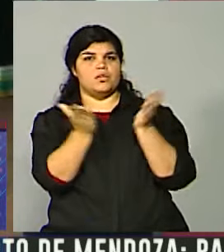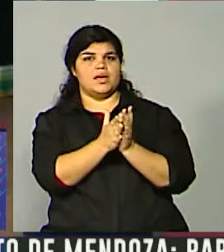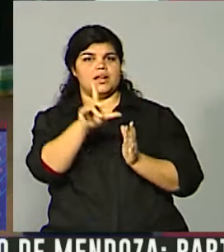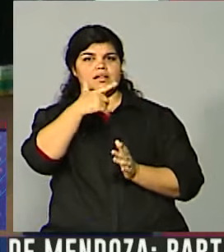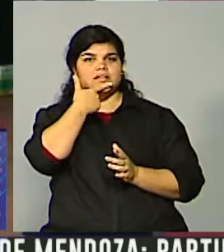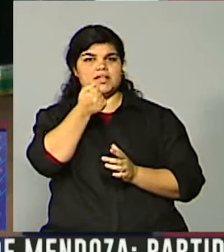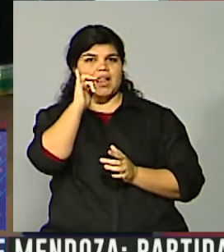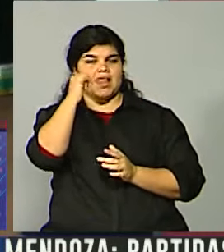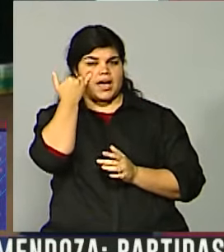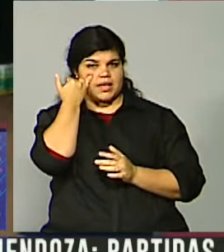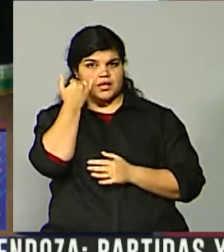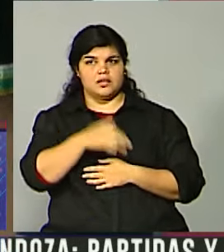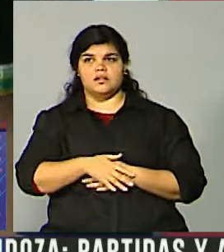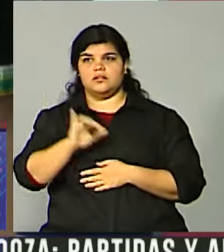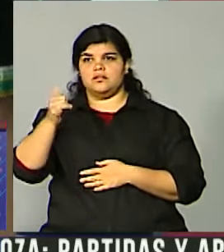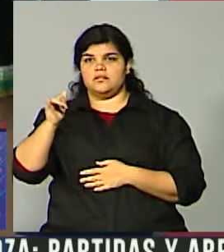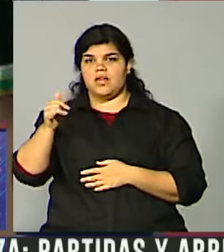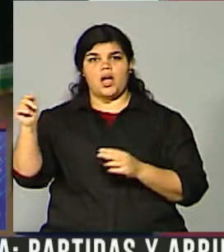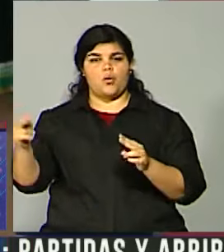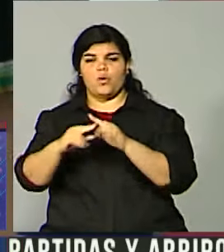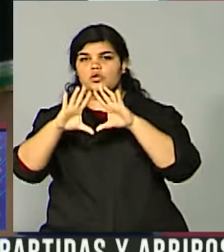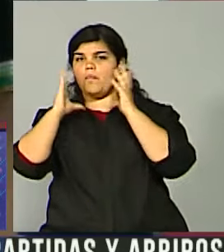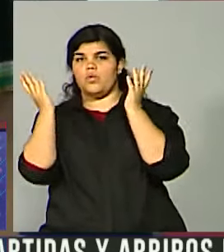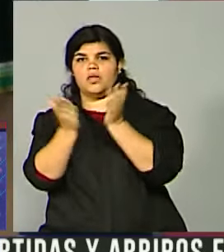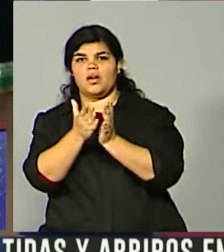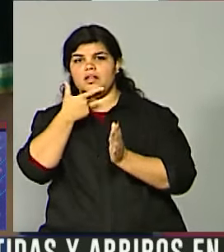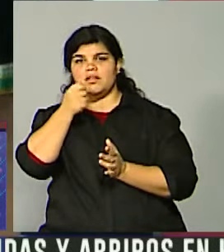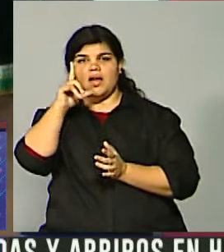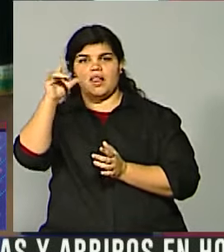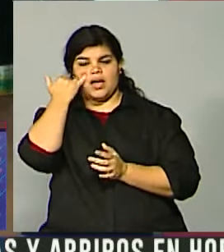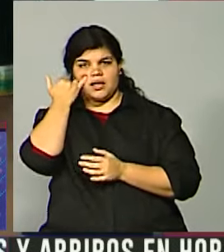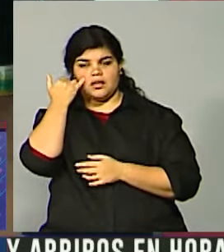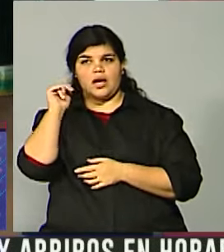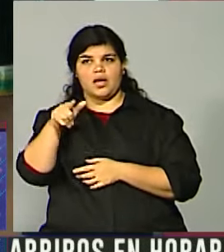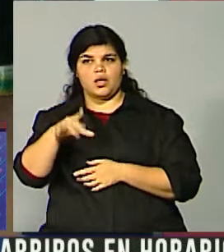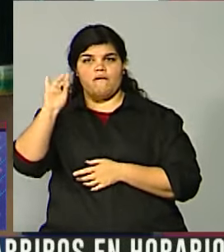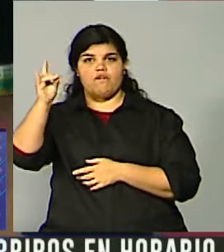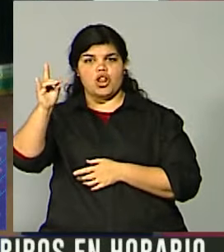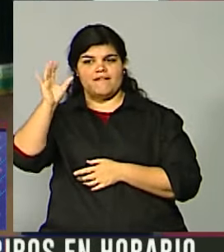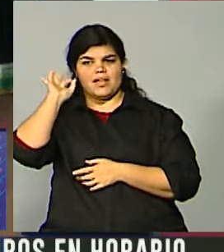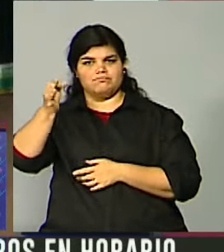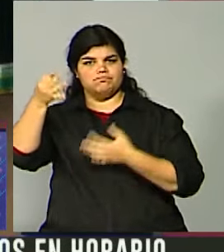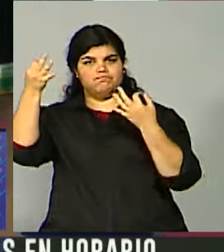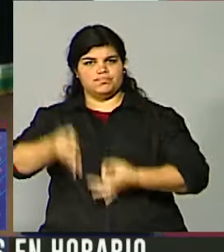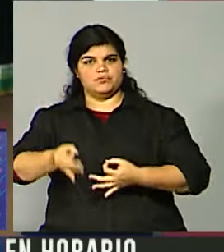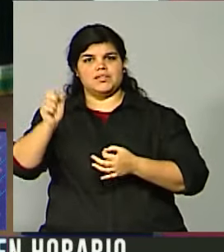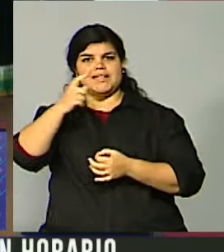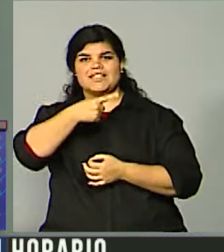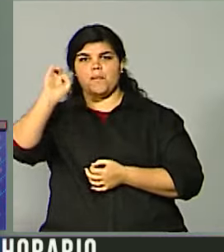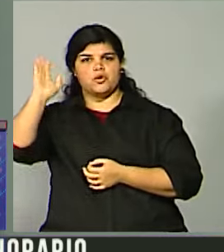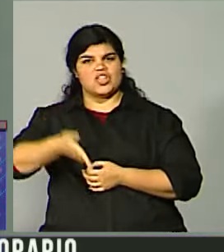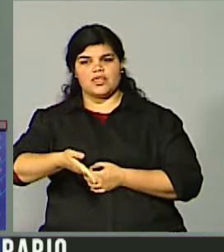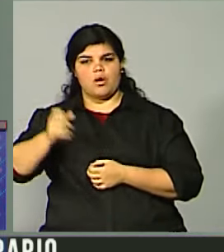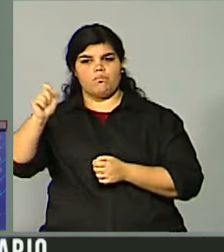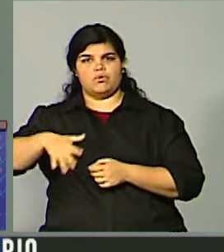es el encuentro mundial del Salai, donde Bolivia va a sentar que el Salai es 100% boliviano.